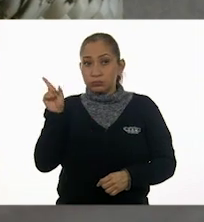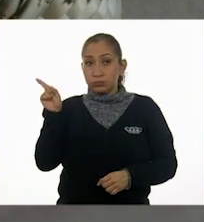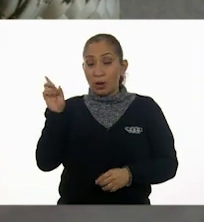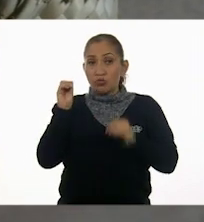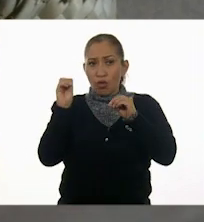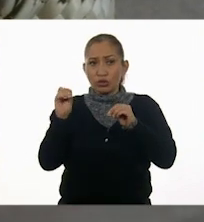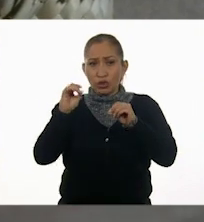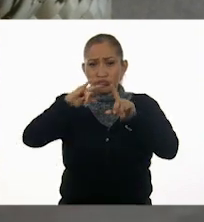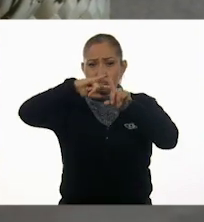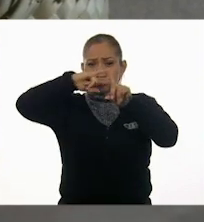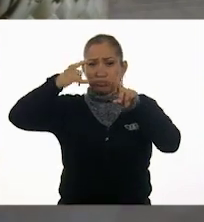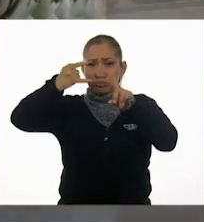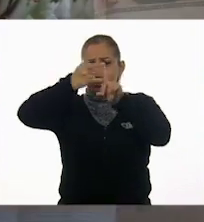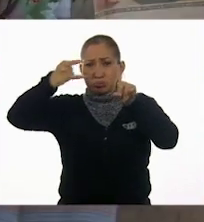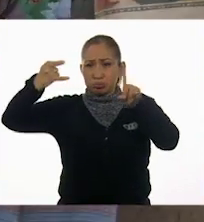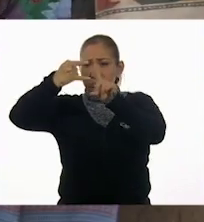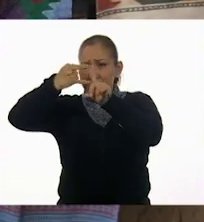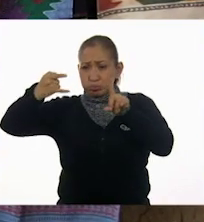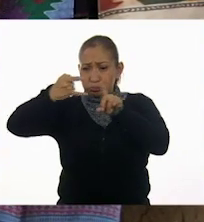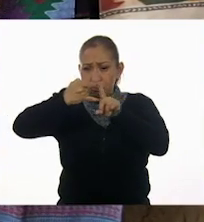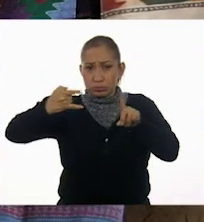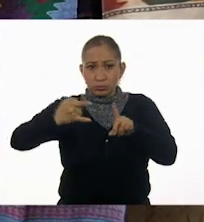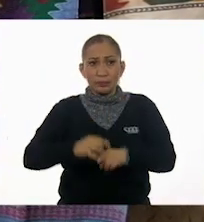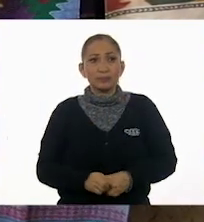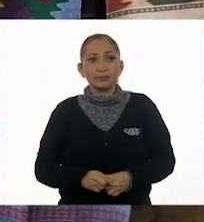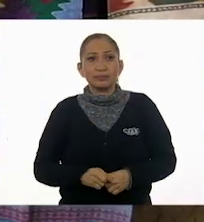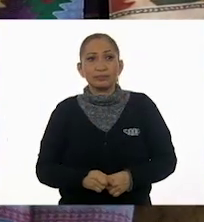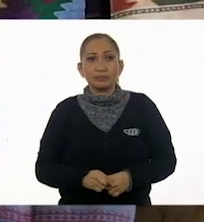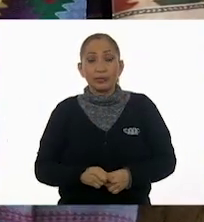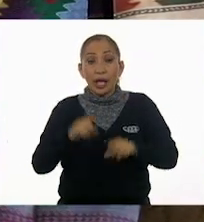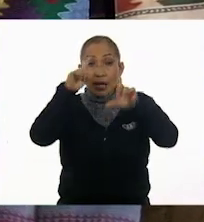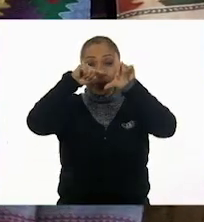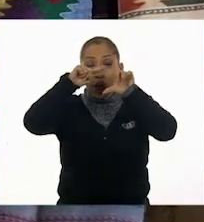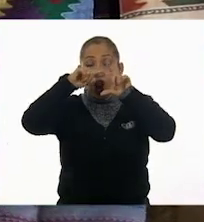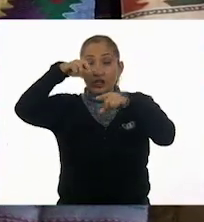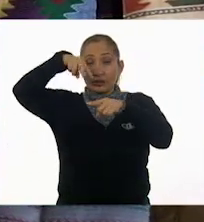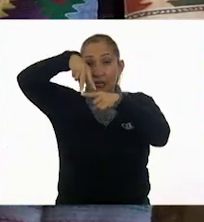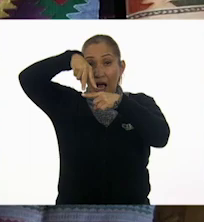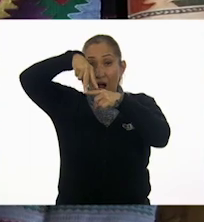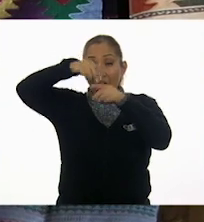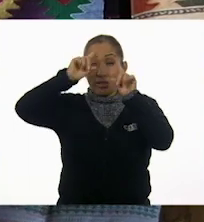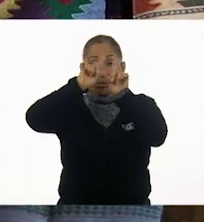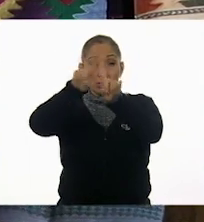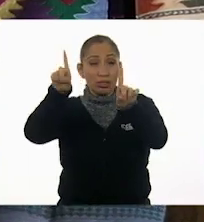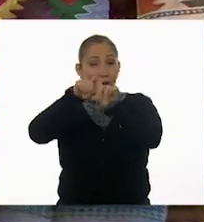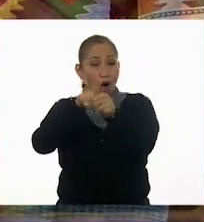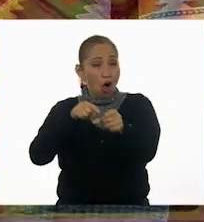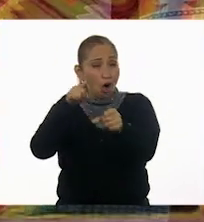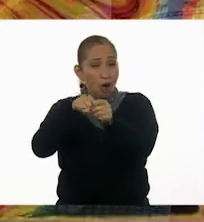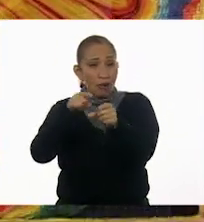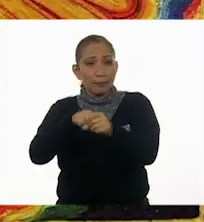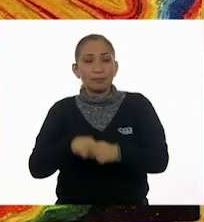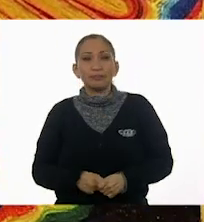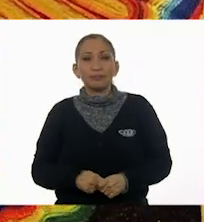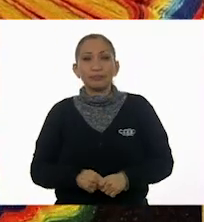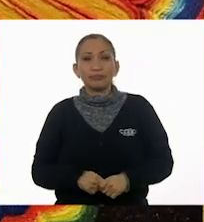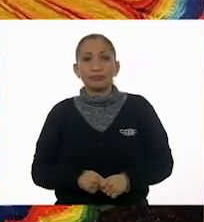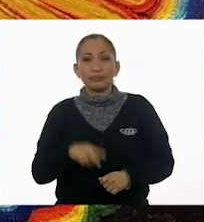Muchos rectángulos. Círculos, triángulos y muchos colores.